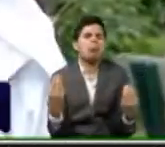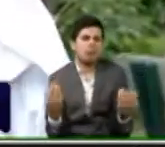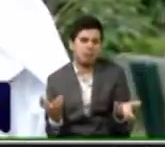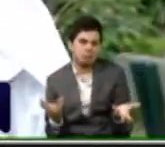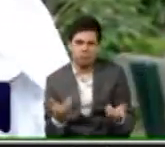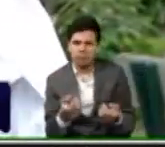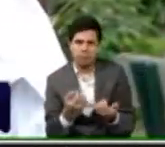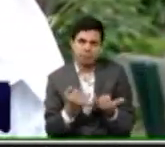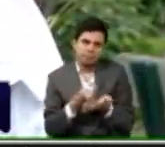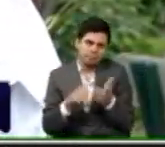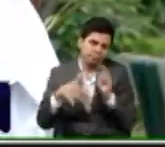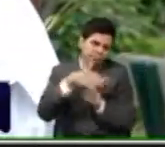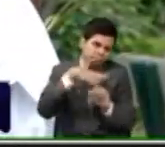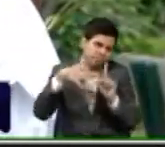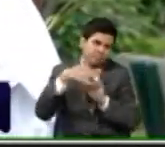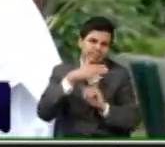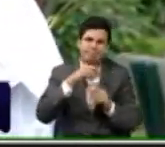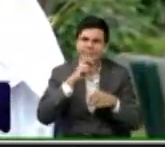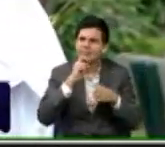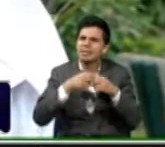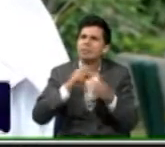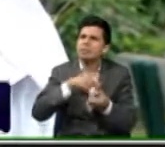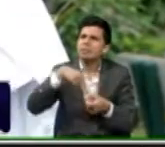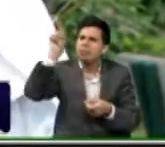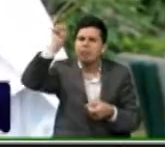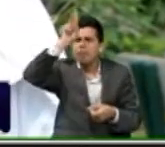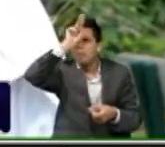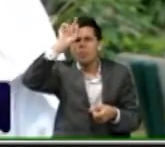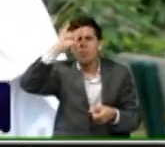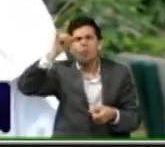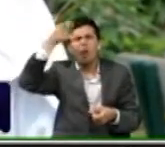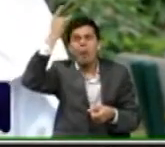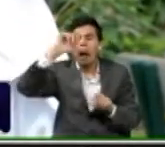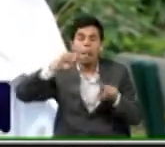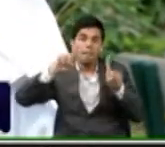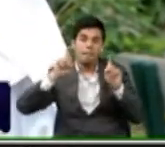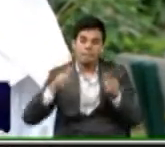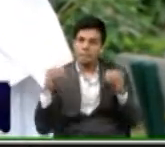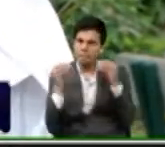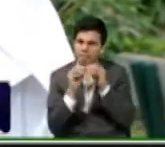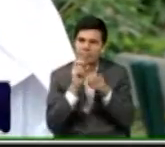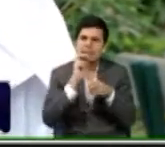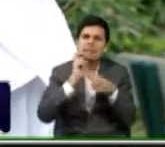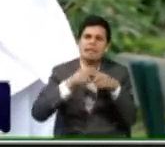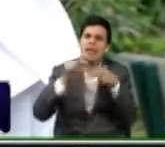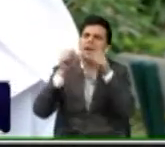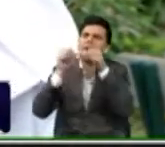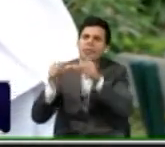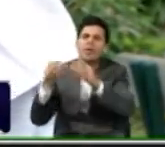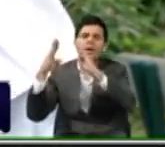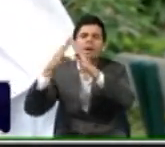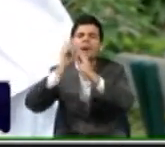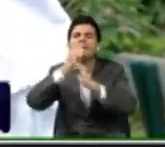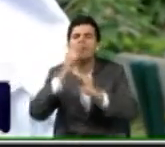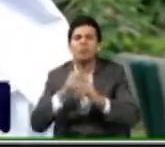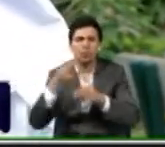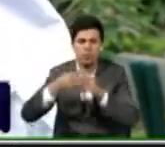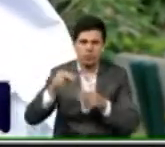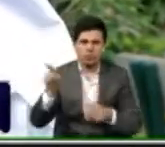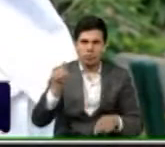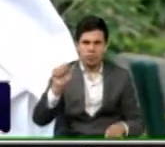no sé las circunstancias de cómo apareció en el Perú también expresa de que vivió muchos tiempo en un asilo que se llama